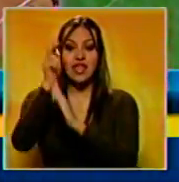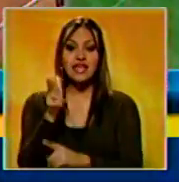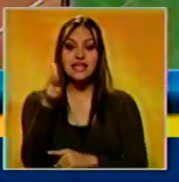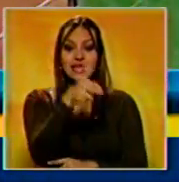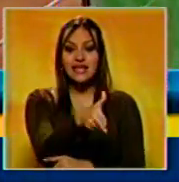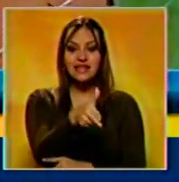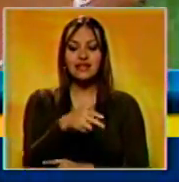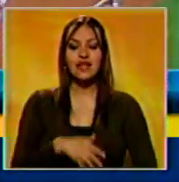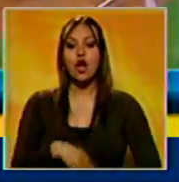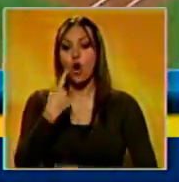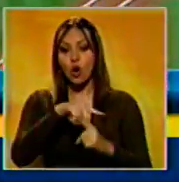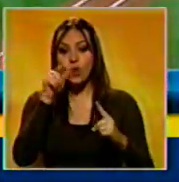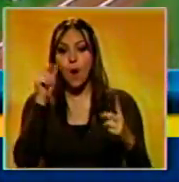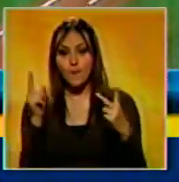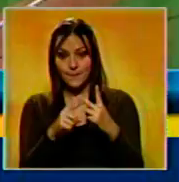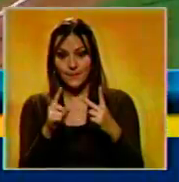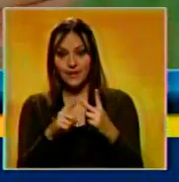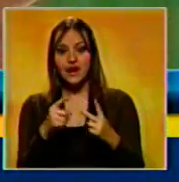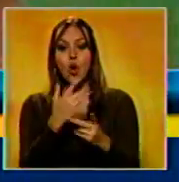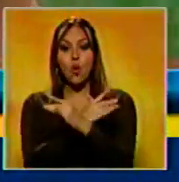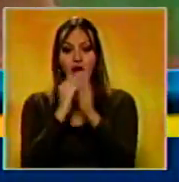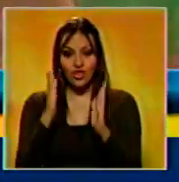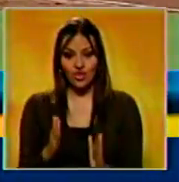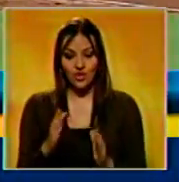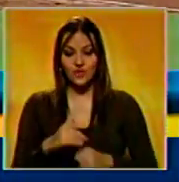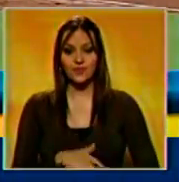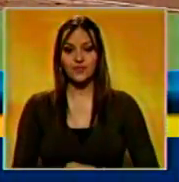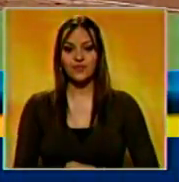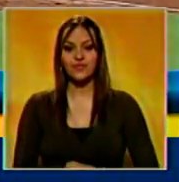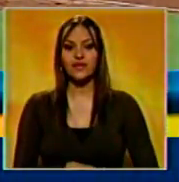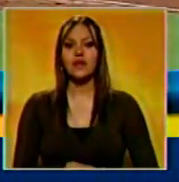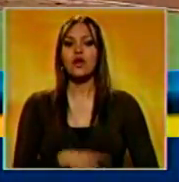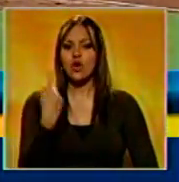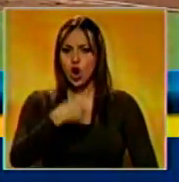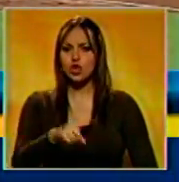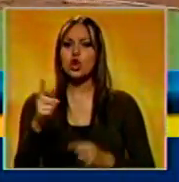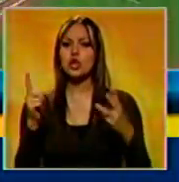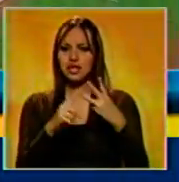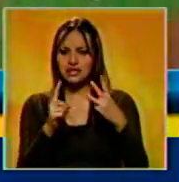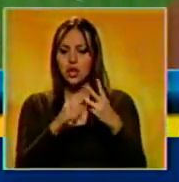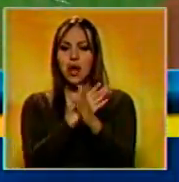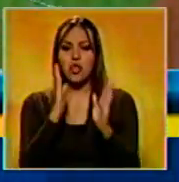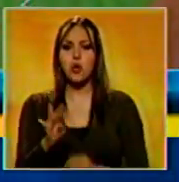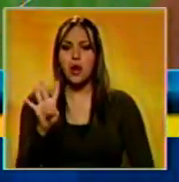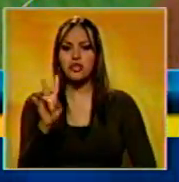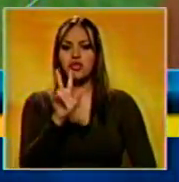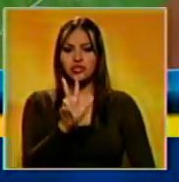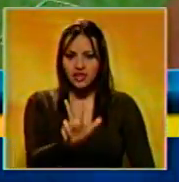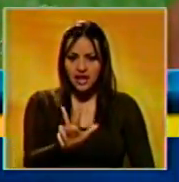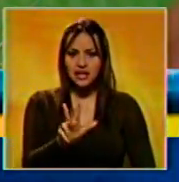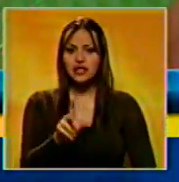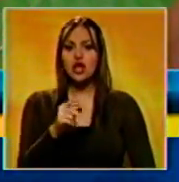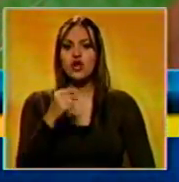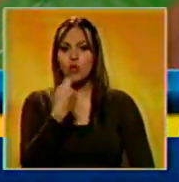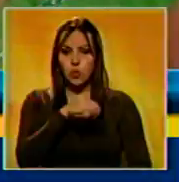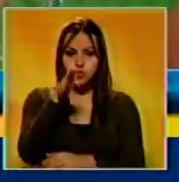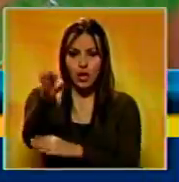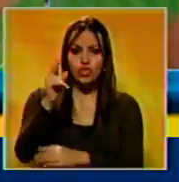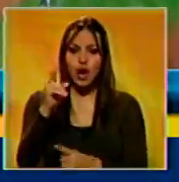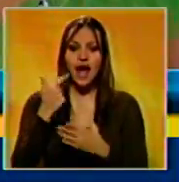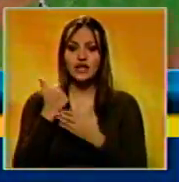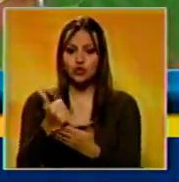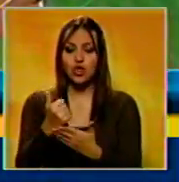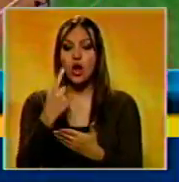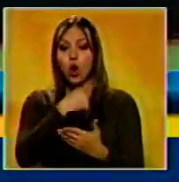viejo circuito con Shinsong Shu de los Rojos de Cincinnati. Marcos Cútaro también destacó, batió de 4-3, incluyó un doble y dos anotadas. Yamaguchi